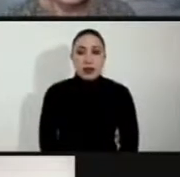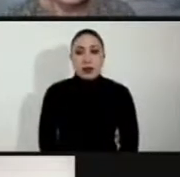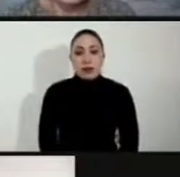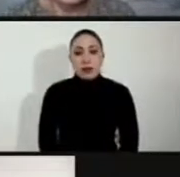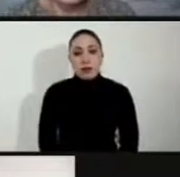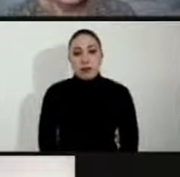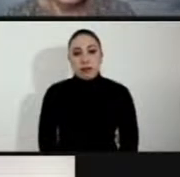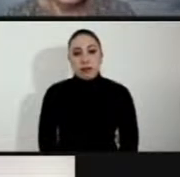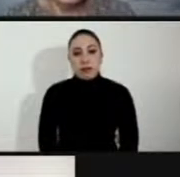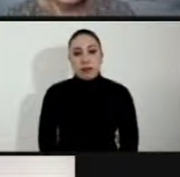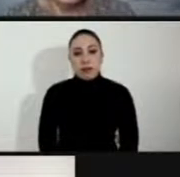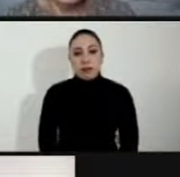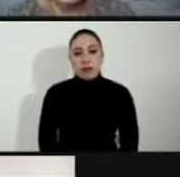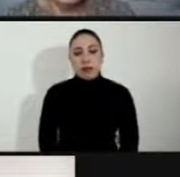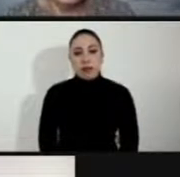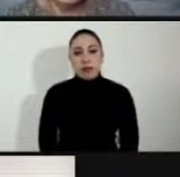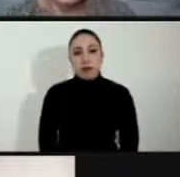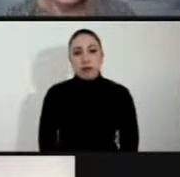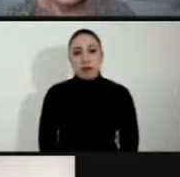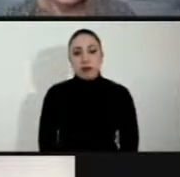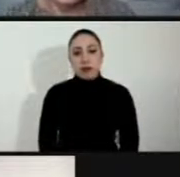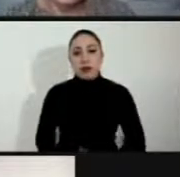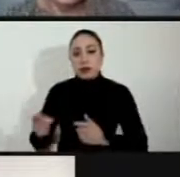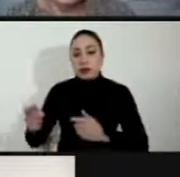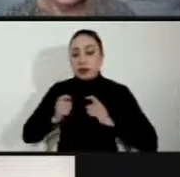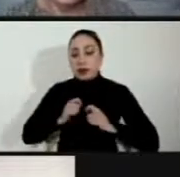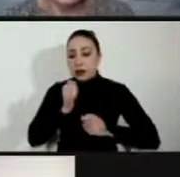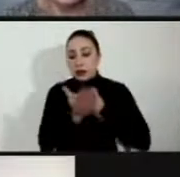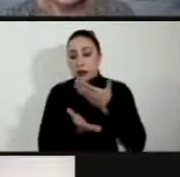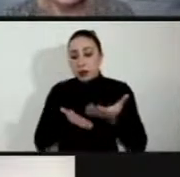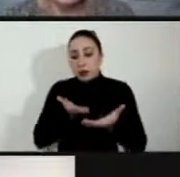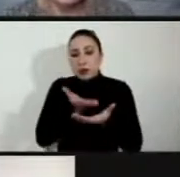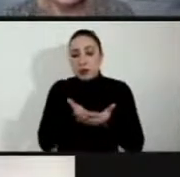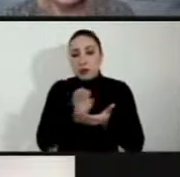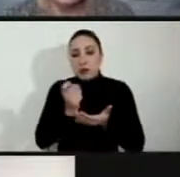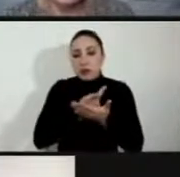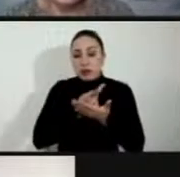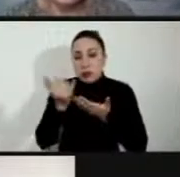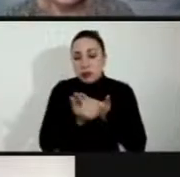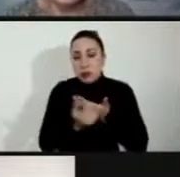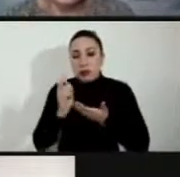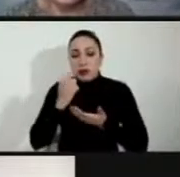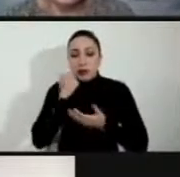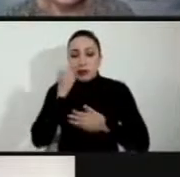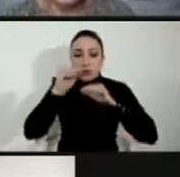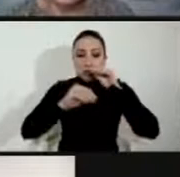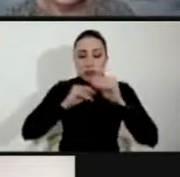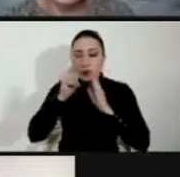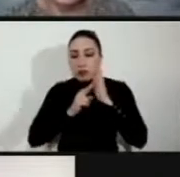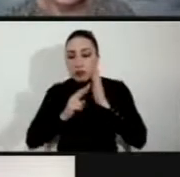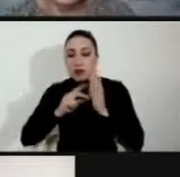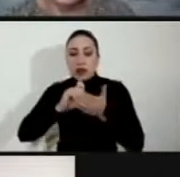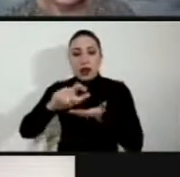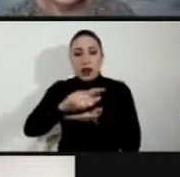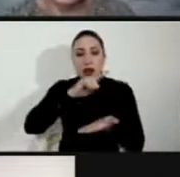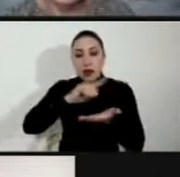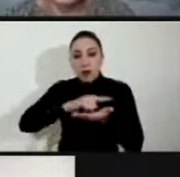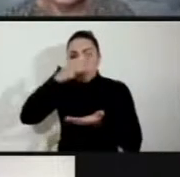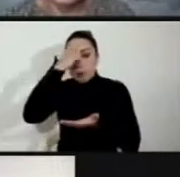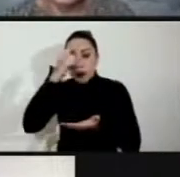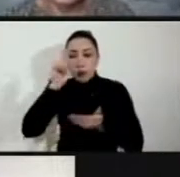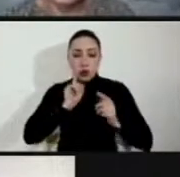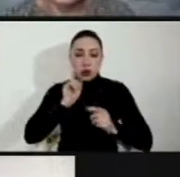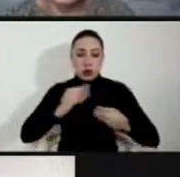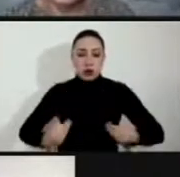Se recibió una iniciativa con proyecto de decreto por el que se reforman y adicionan diversas disposiciones de la Ley de Acceso de las Mujeres a una Vida Libre de Violencia de la